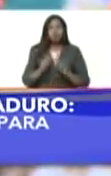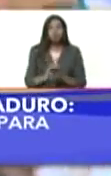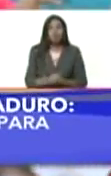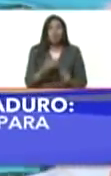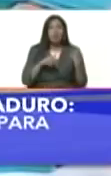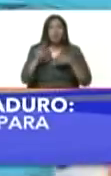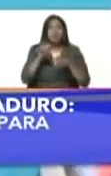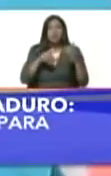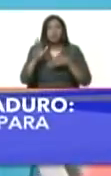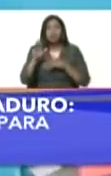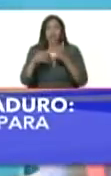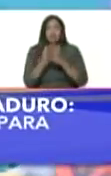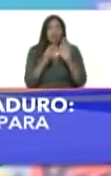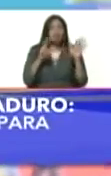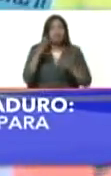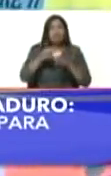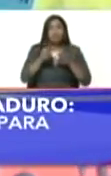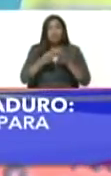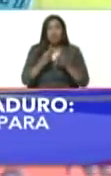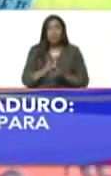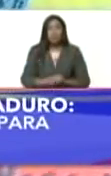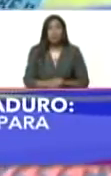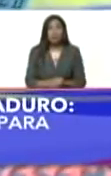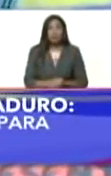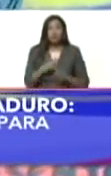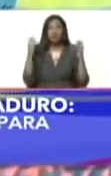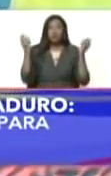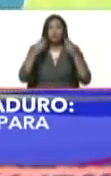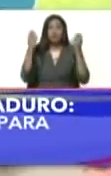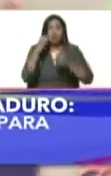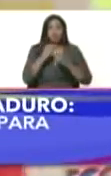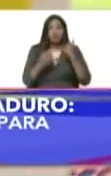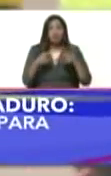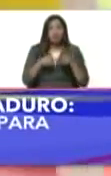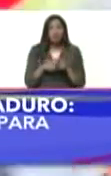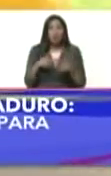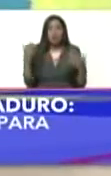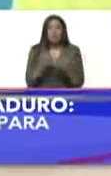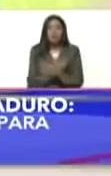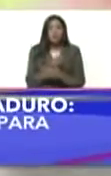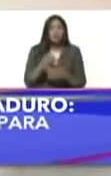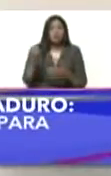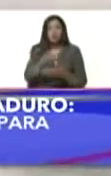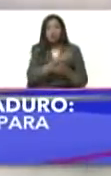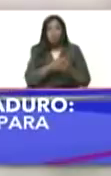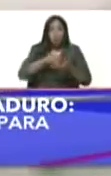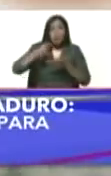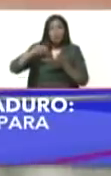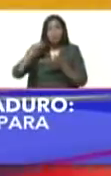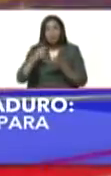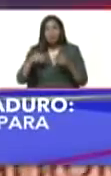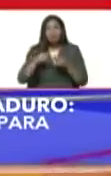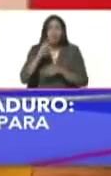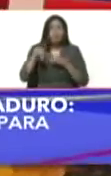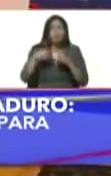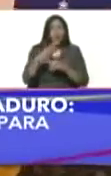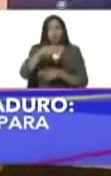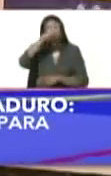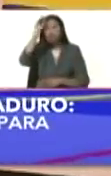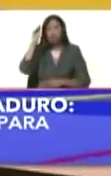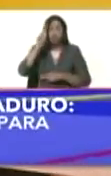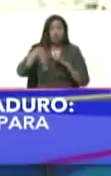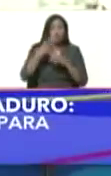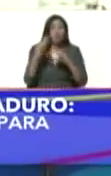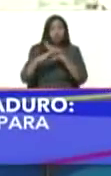13, 14, 15 de septiembre, jornada final de remate de la recolección de firmas, no más Trump, no